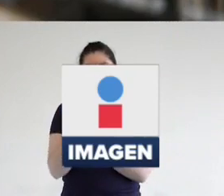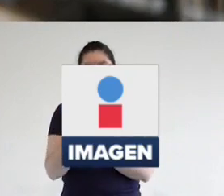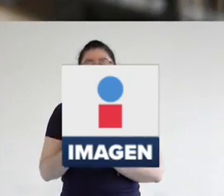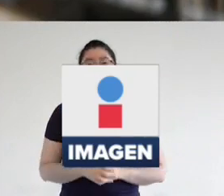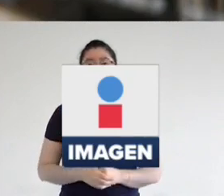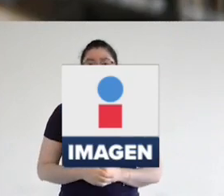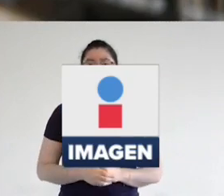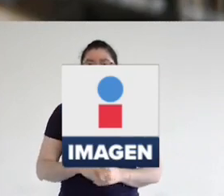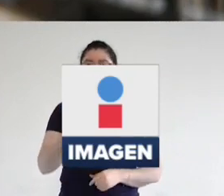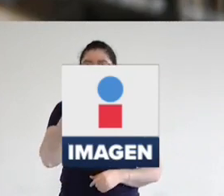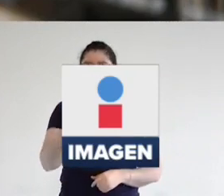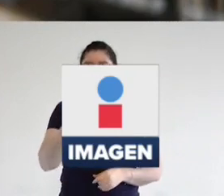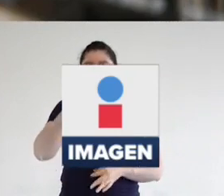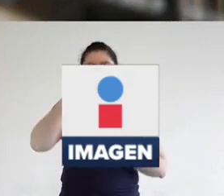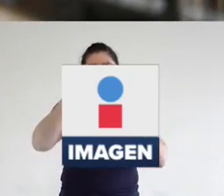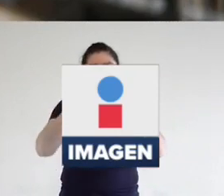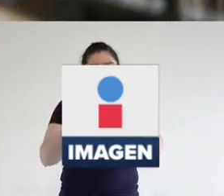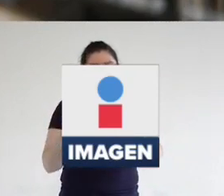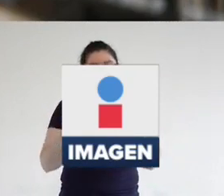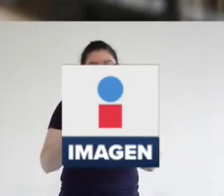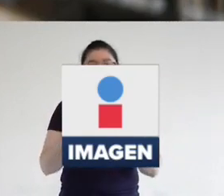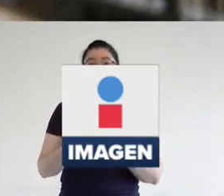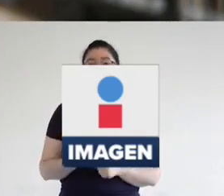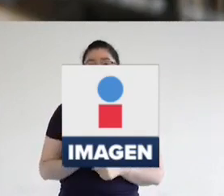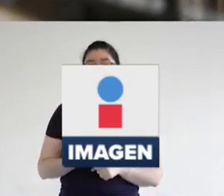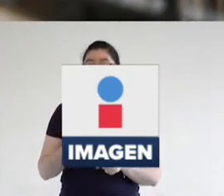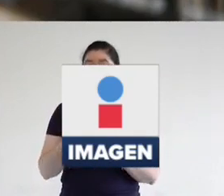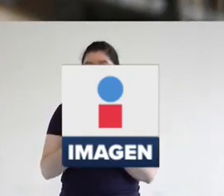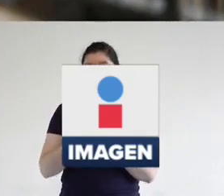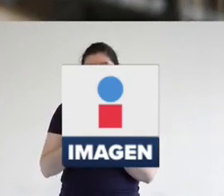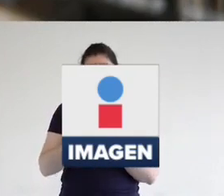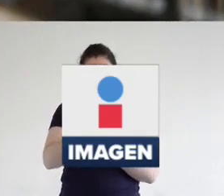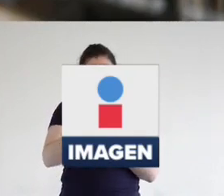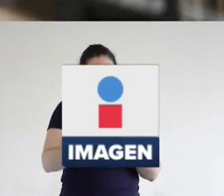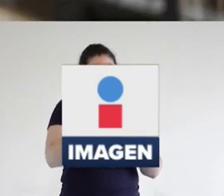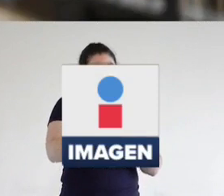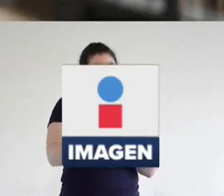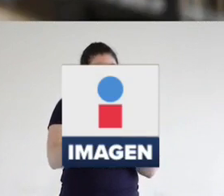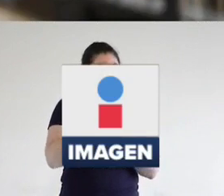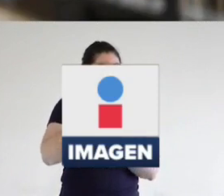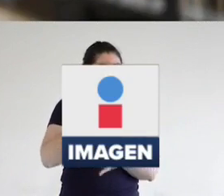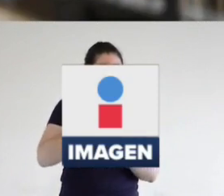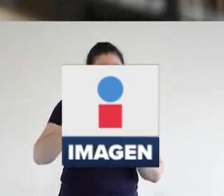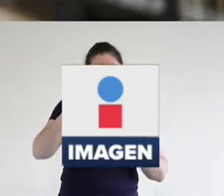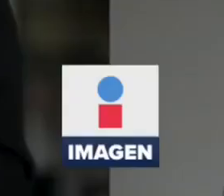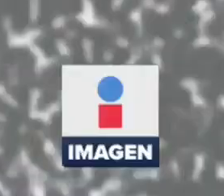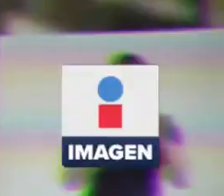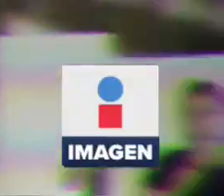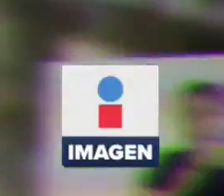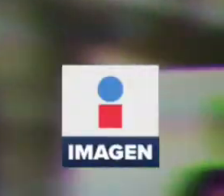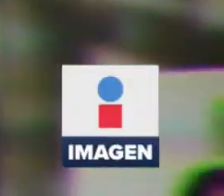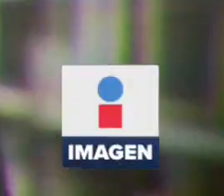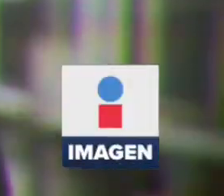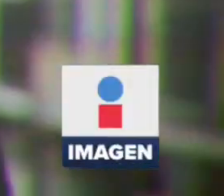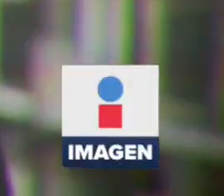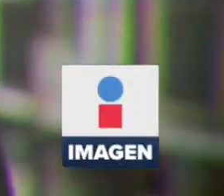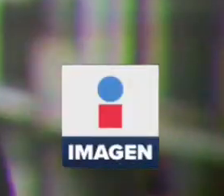por ello quiero informar que vamos a ampliar el número de colonias donde se realizan pruebas